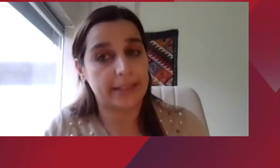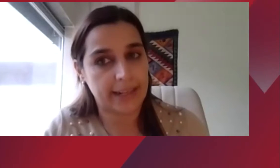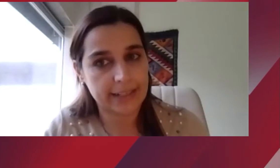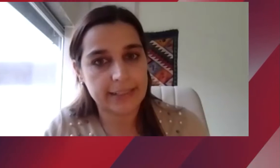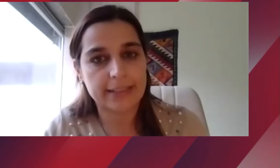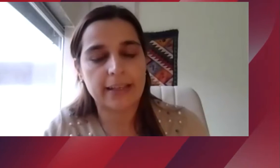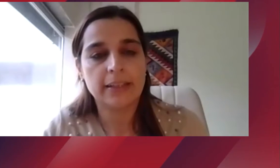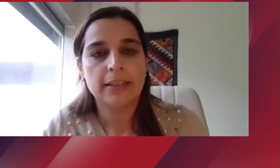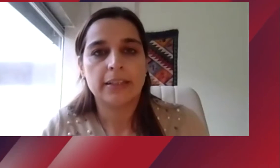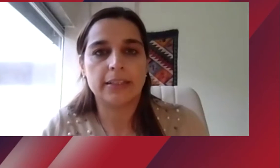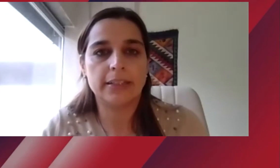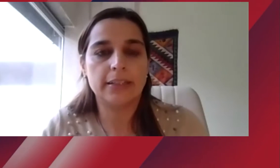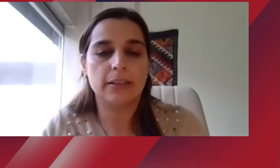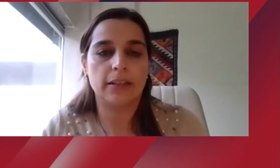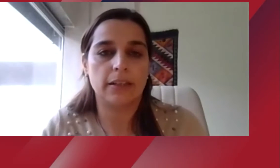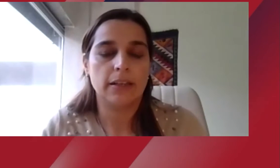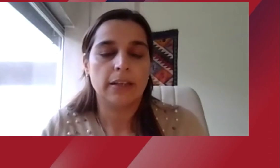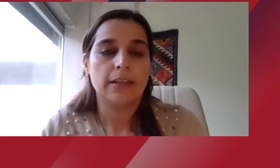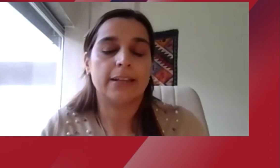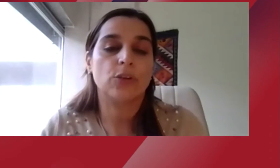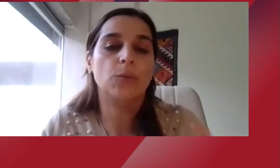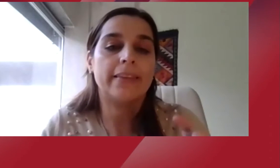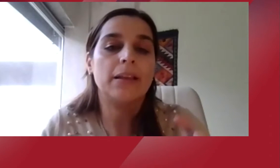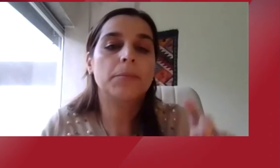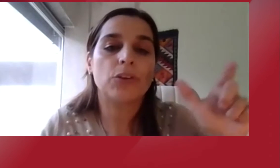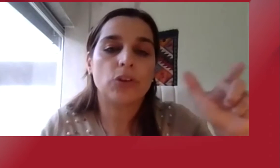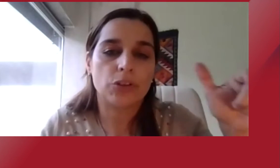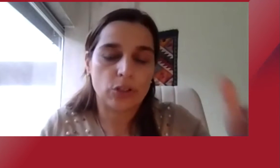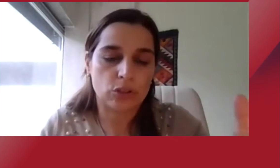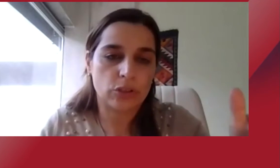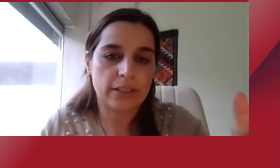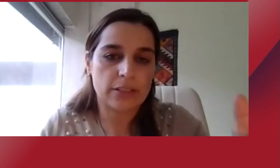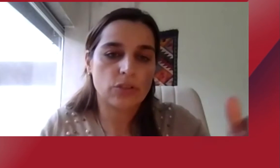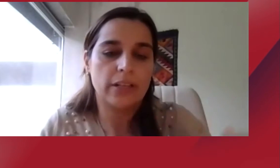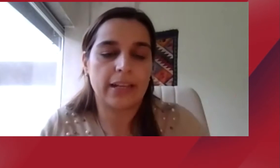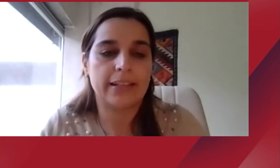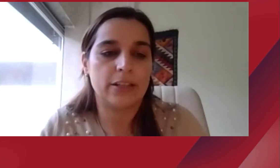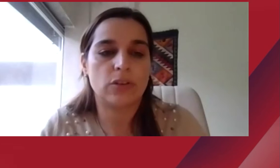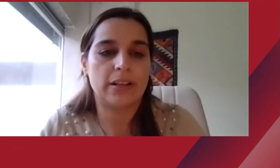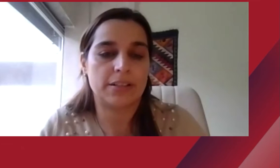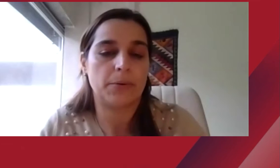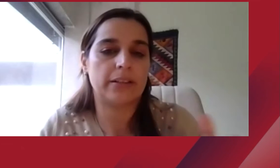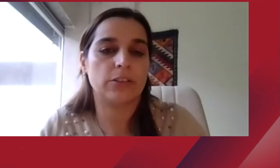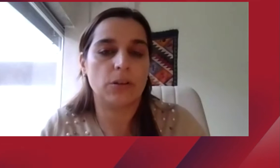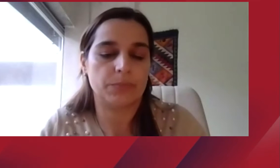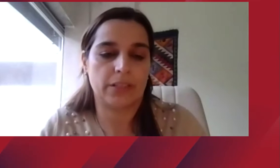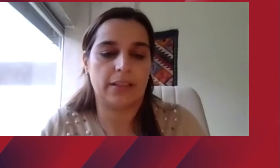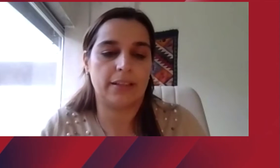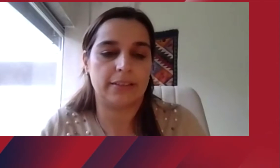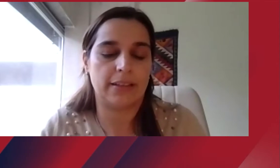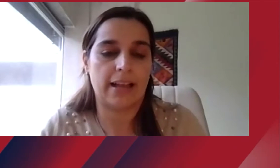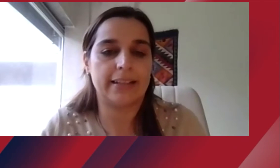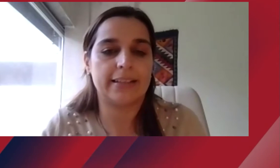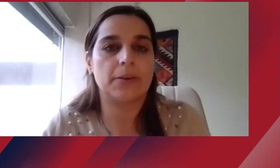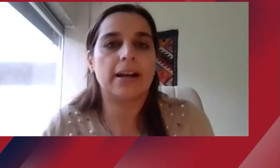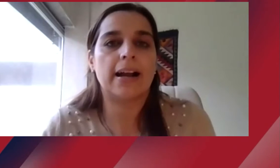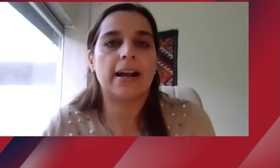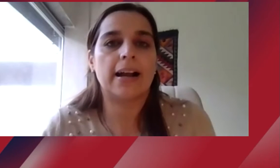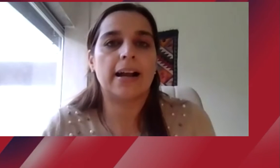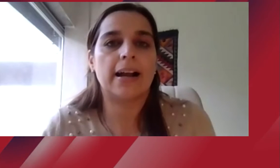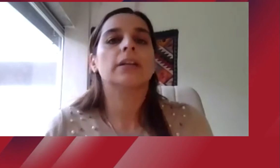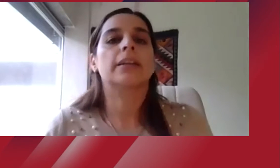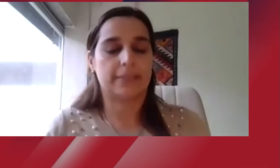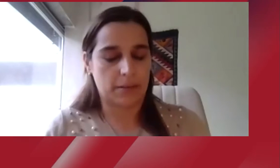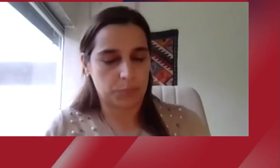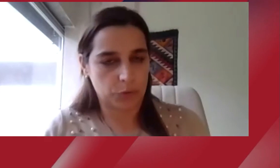legajo de manera escrita, y esto va de la mano con el otro derecho, que es el derecho a la reversión, es decir, aquel